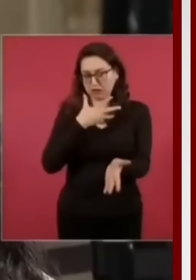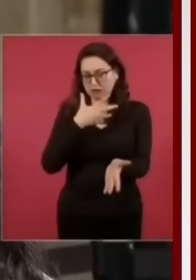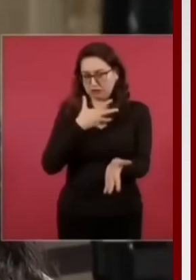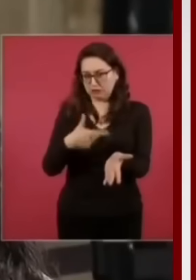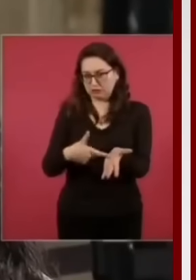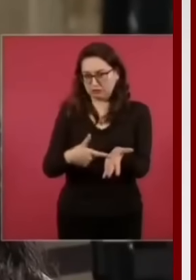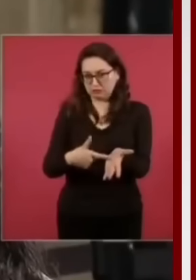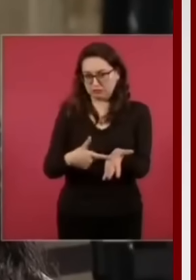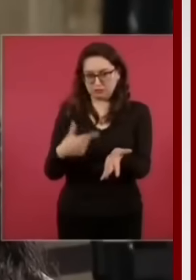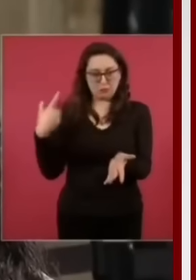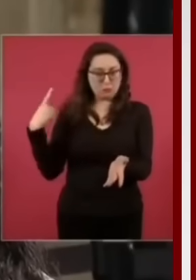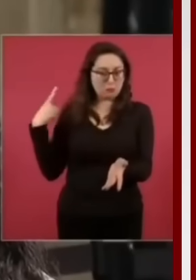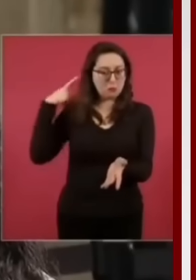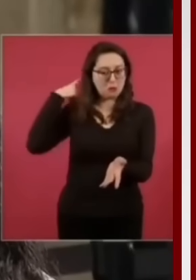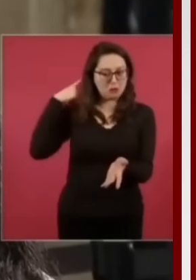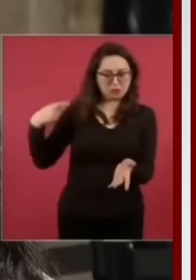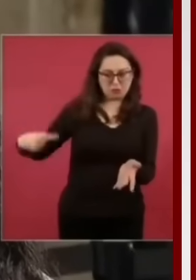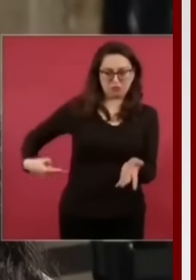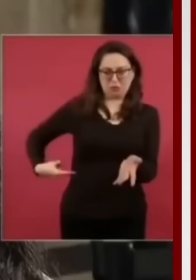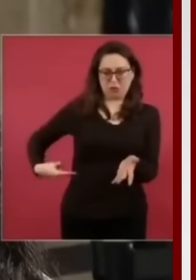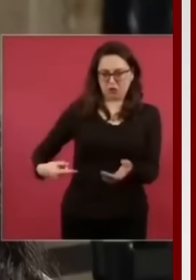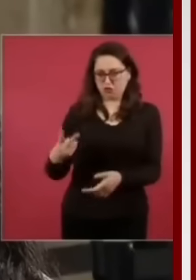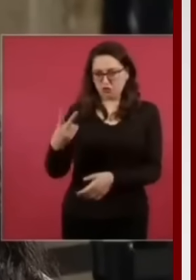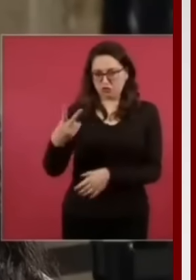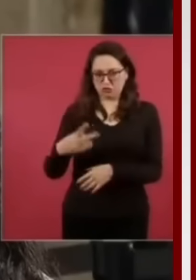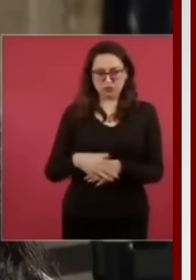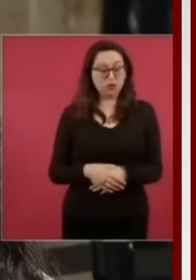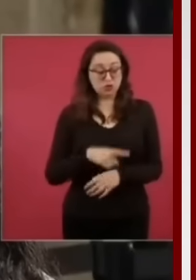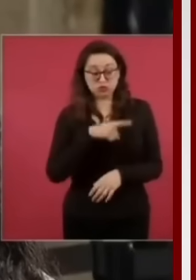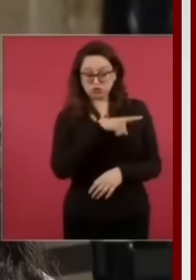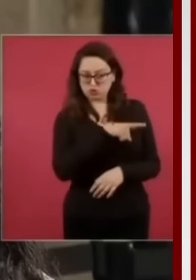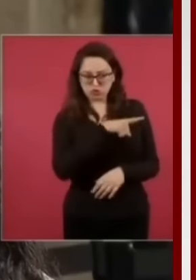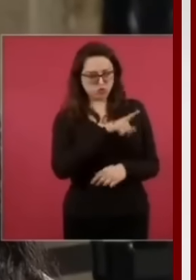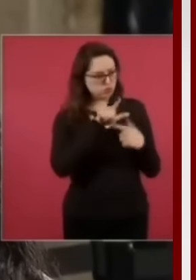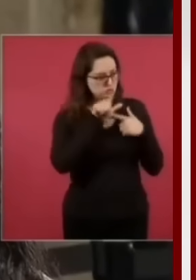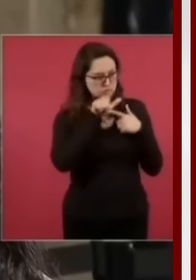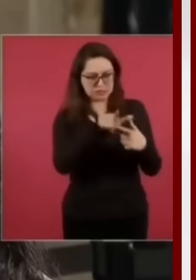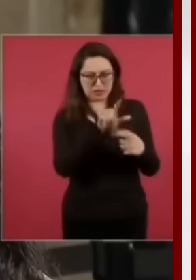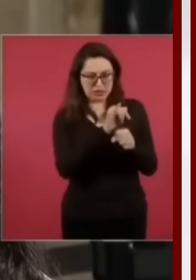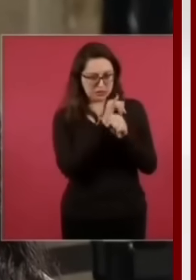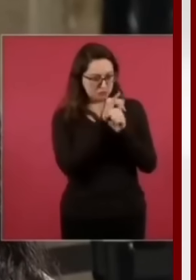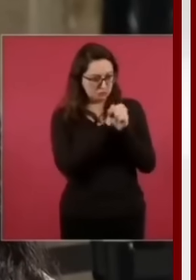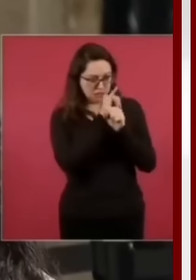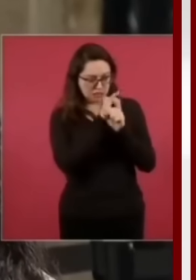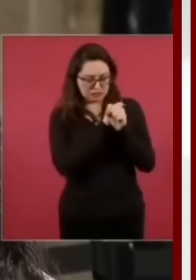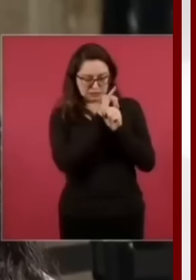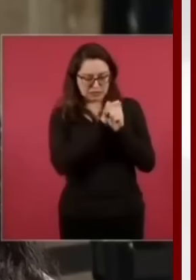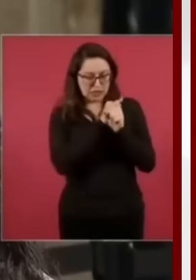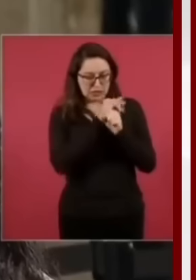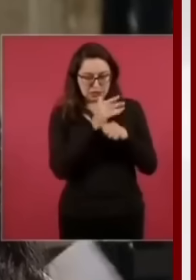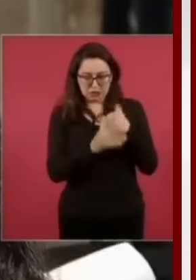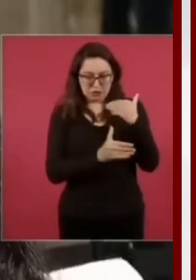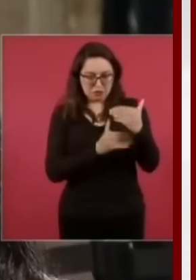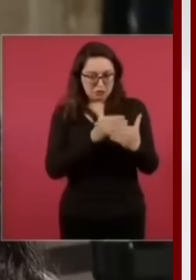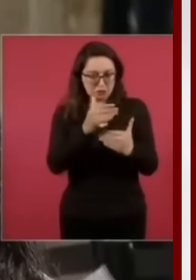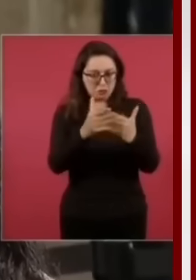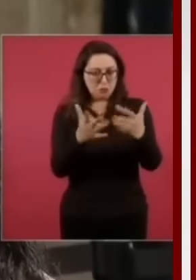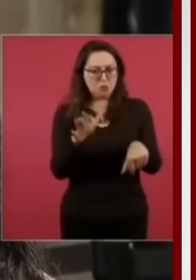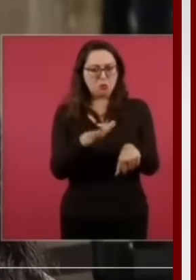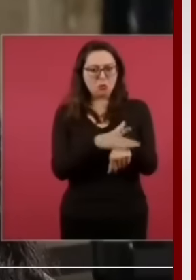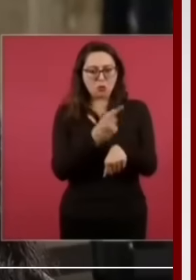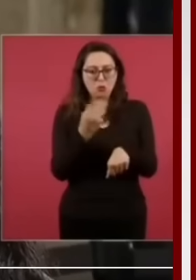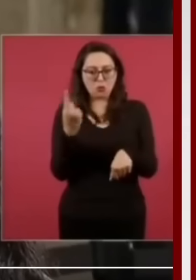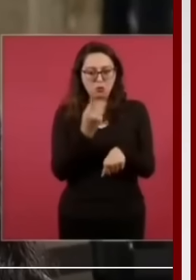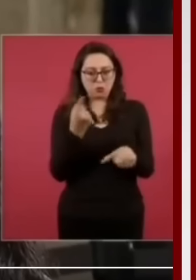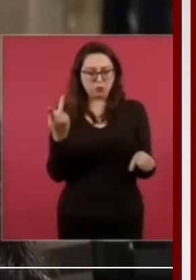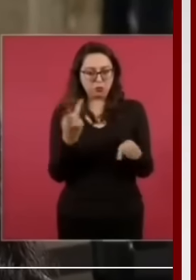que yo le tenía que dar este seguimiento a este caso porque pues había visto que también en en